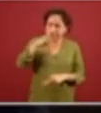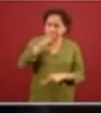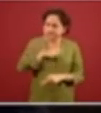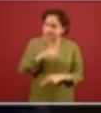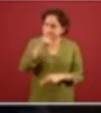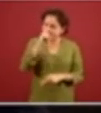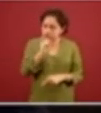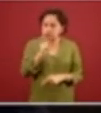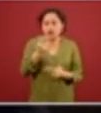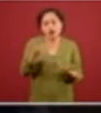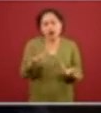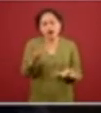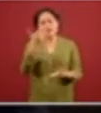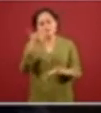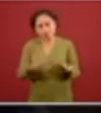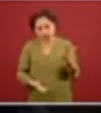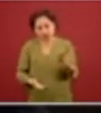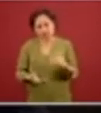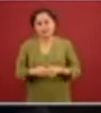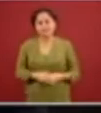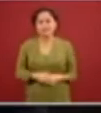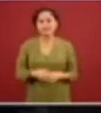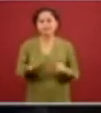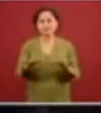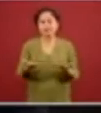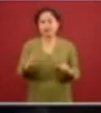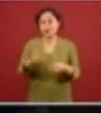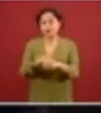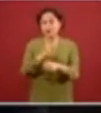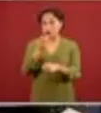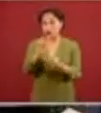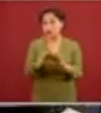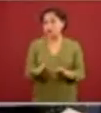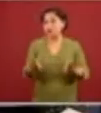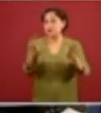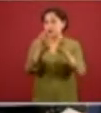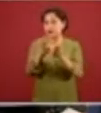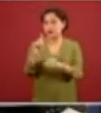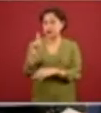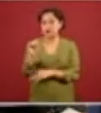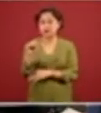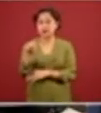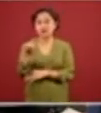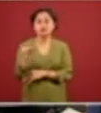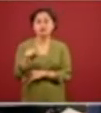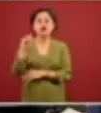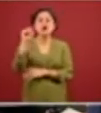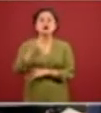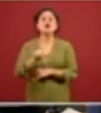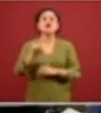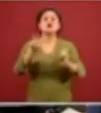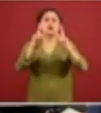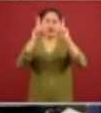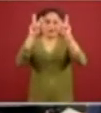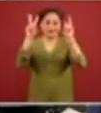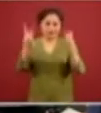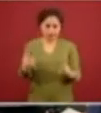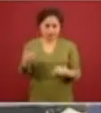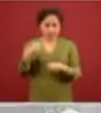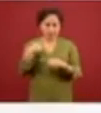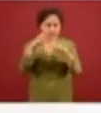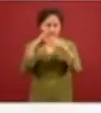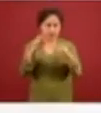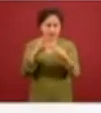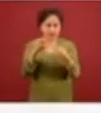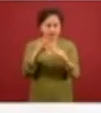Derivado de esto, entonces, vamos a atender el tema que este día es de importancia o de relevancia, que